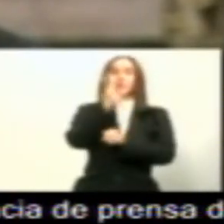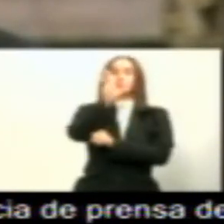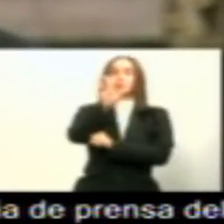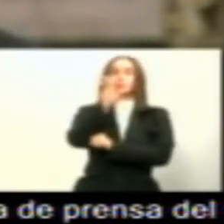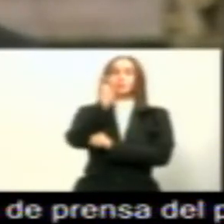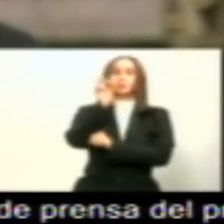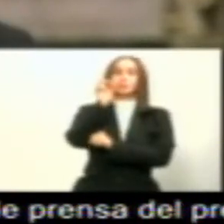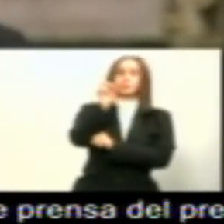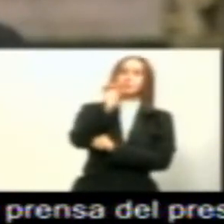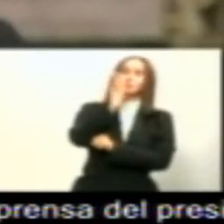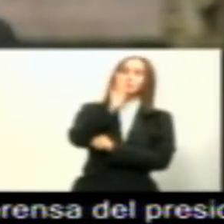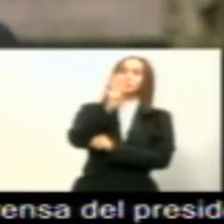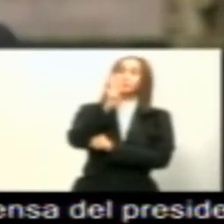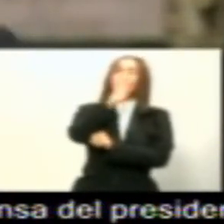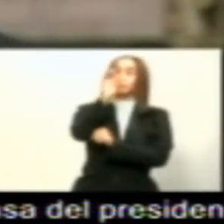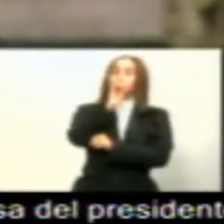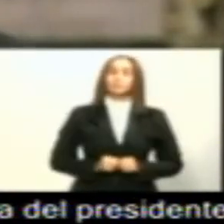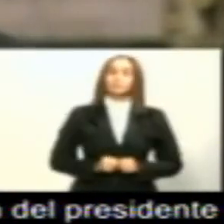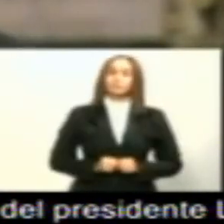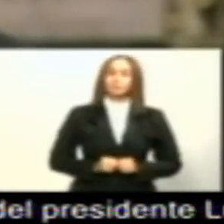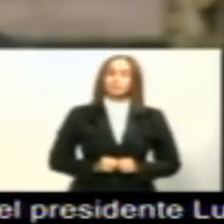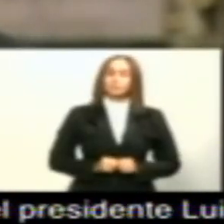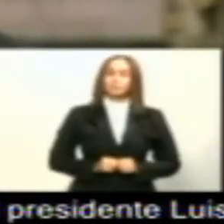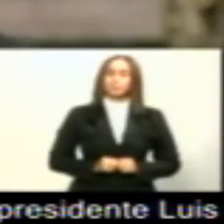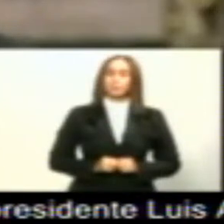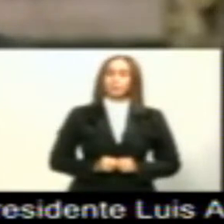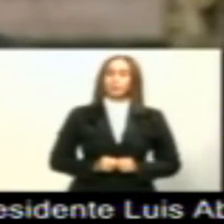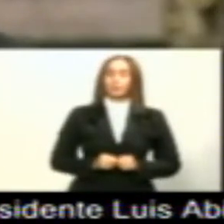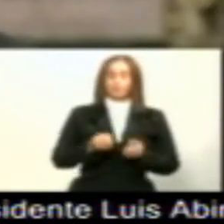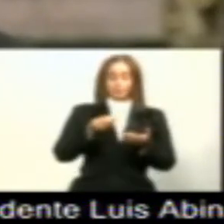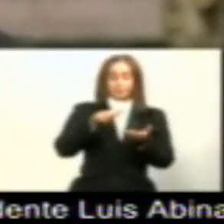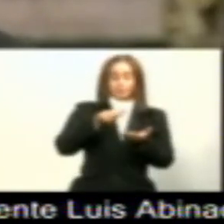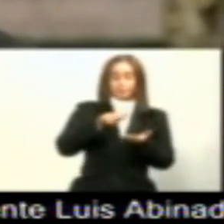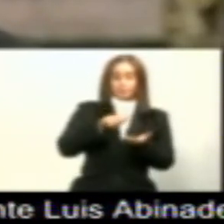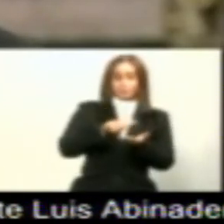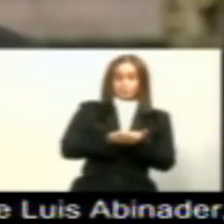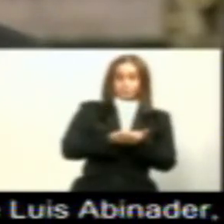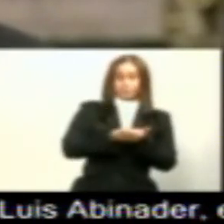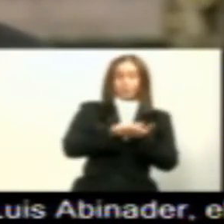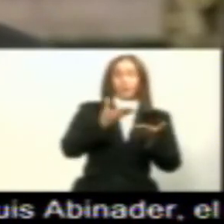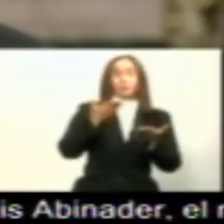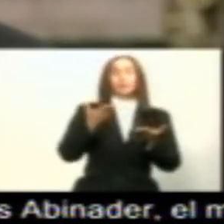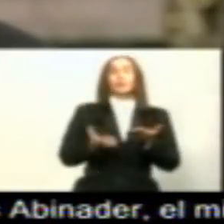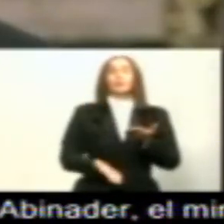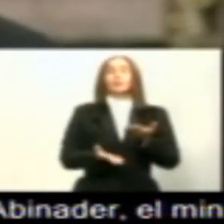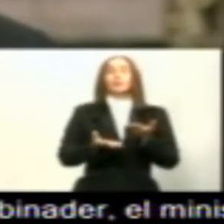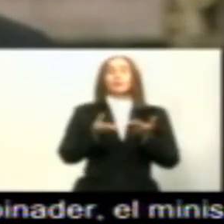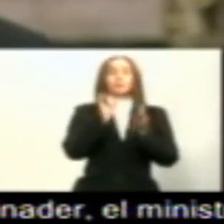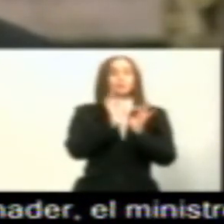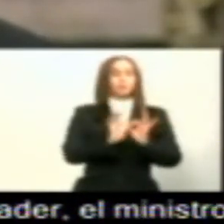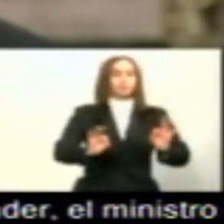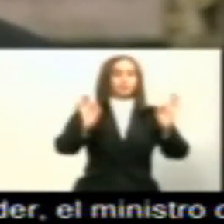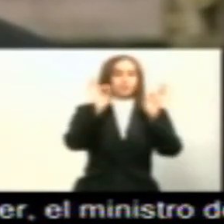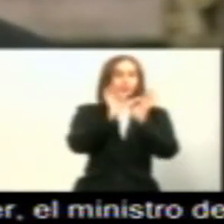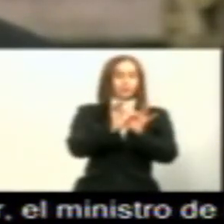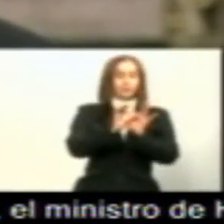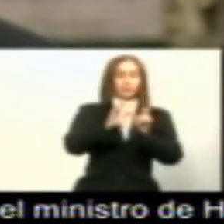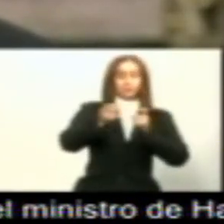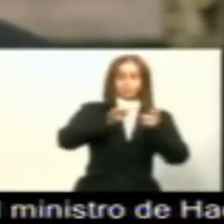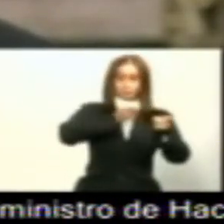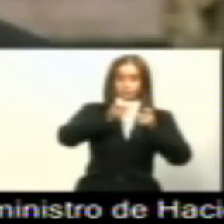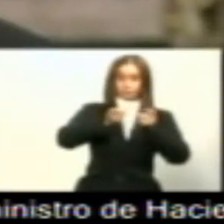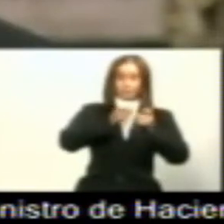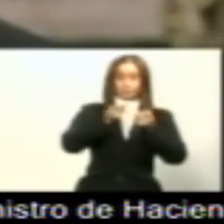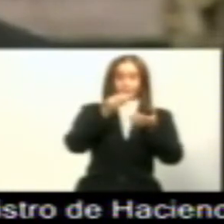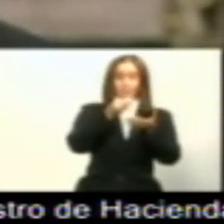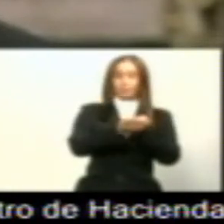3.75% por encima de lo estimado. Por el lado del gasto, la priorización y control de